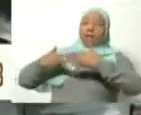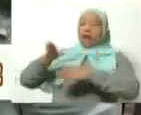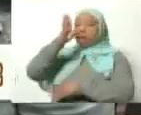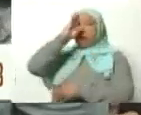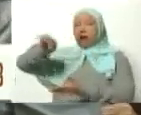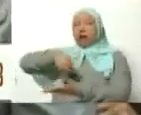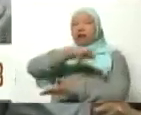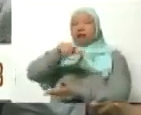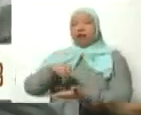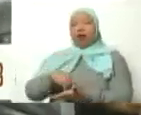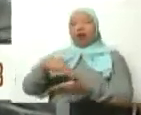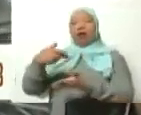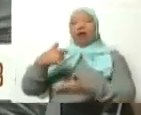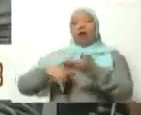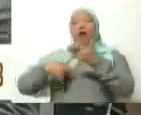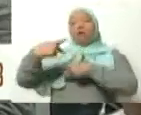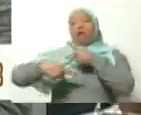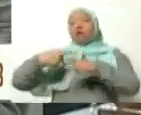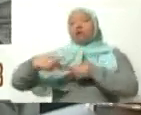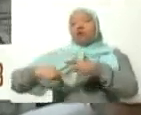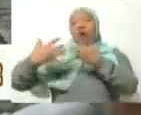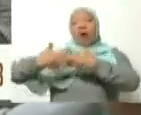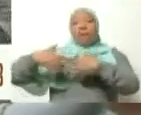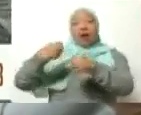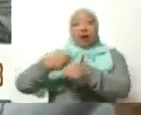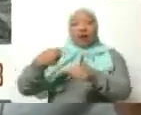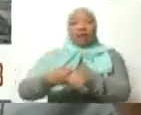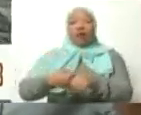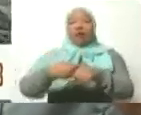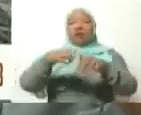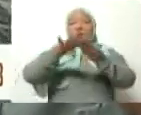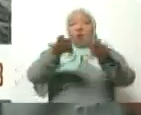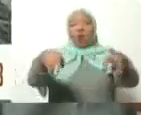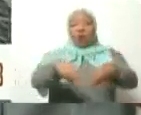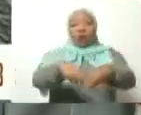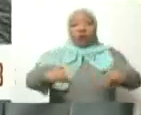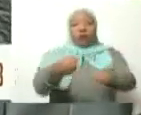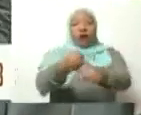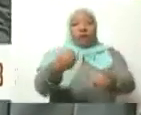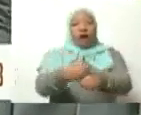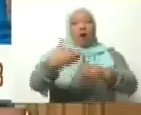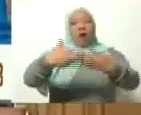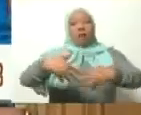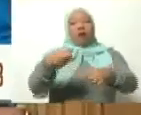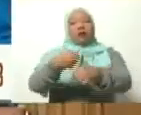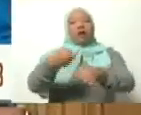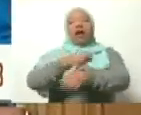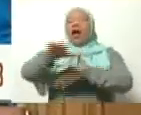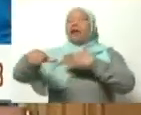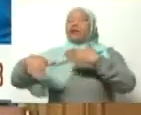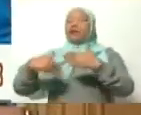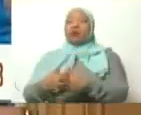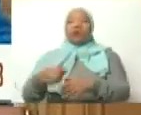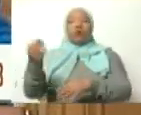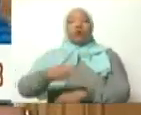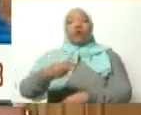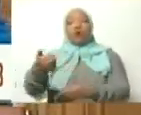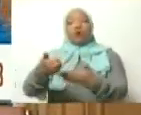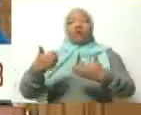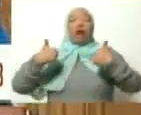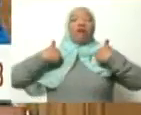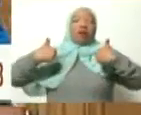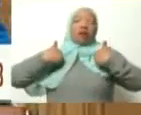nacional, a los sectores productivos, a la agroindustria, a todos sin distinción alguna.